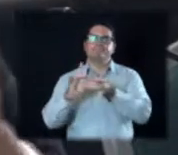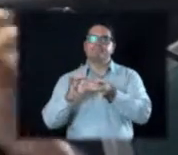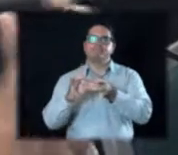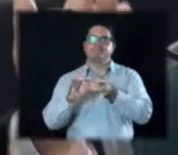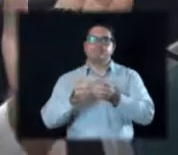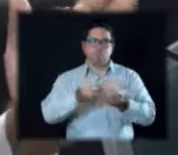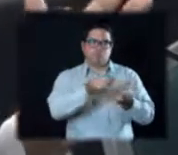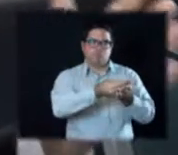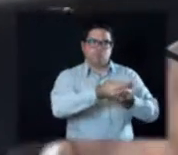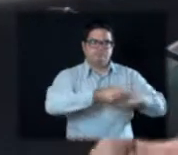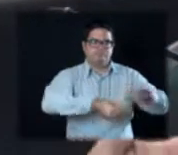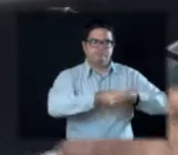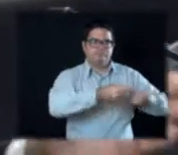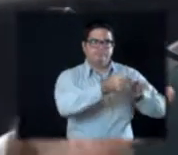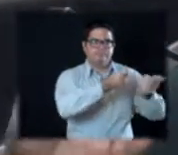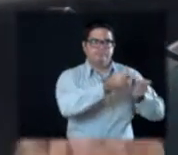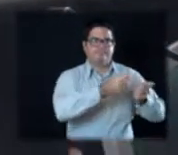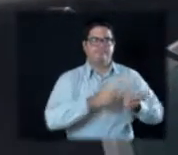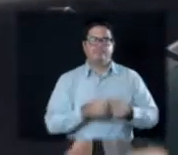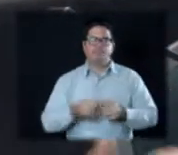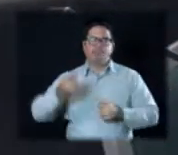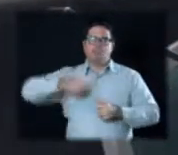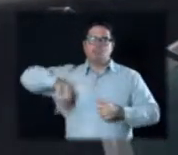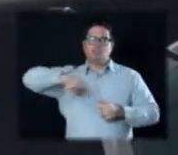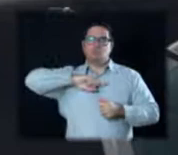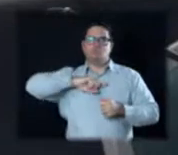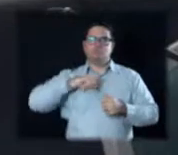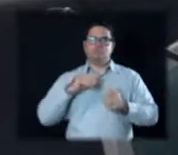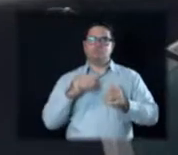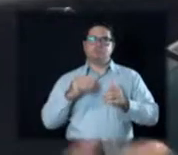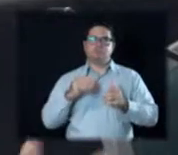también en relación al control de gastos,